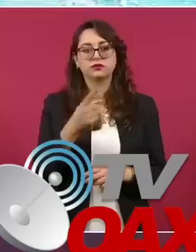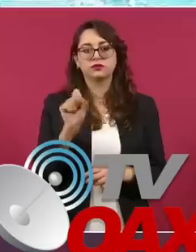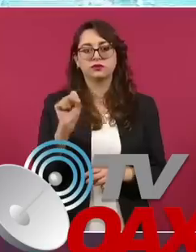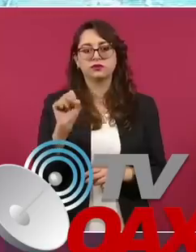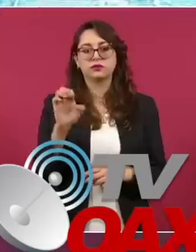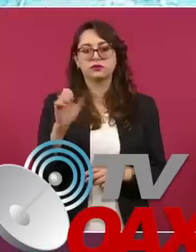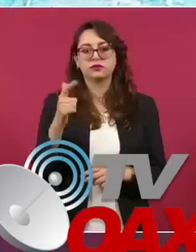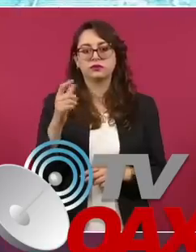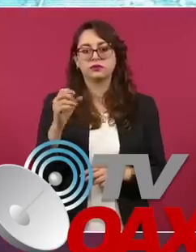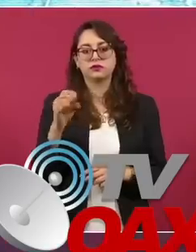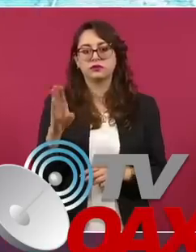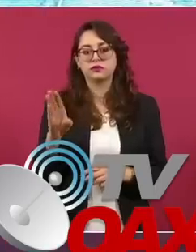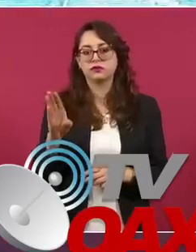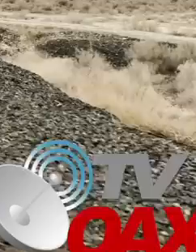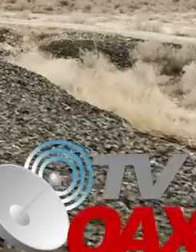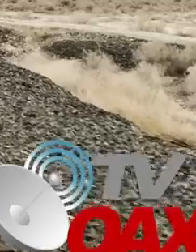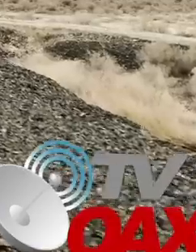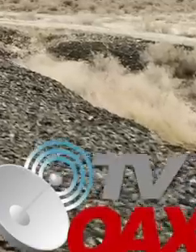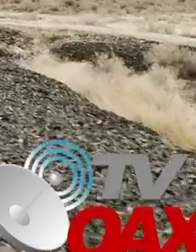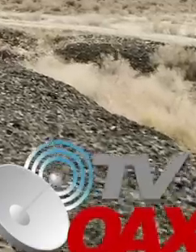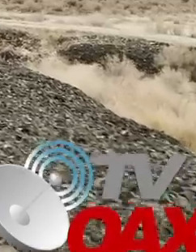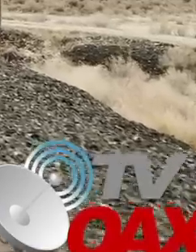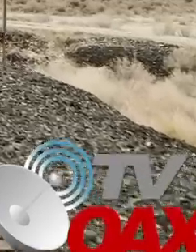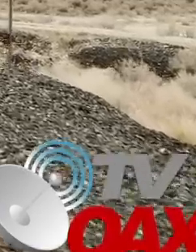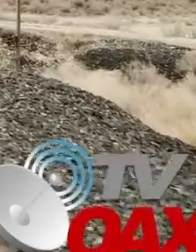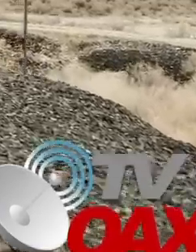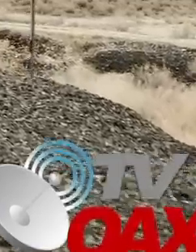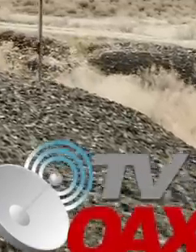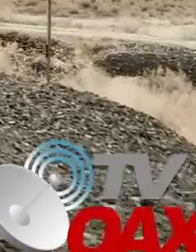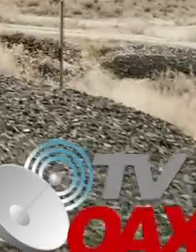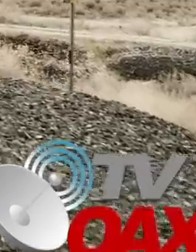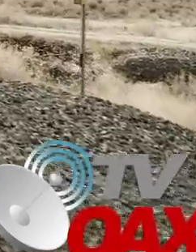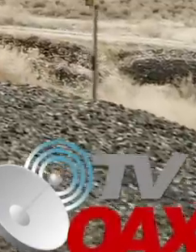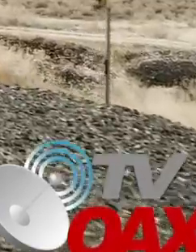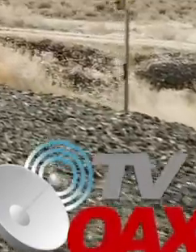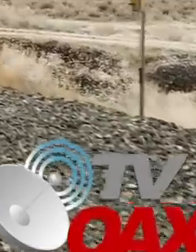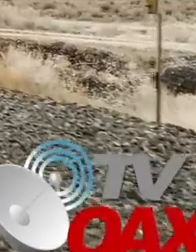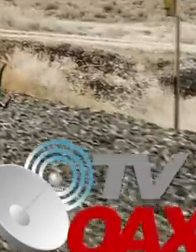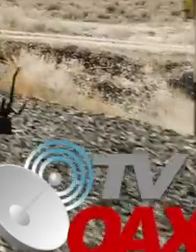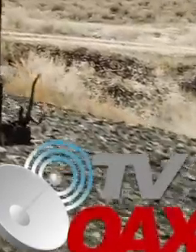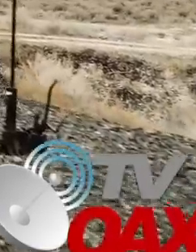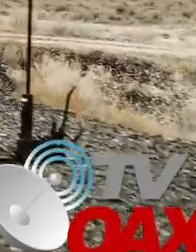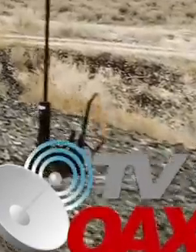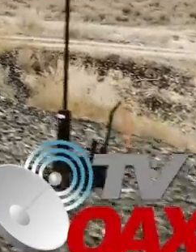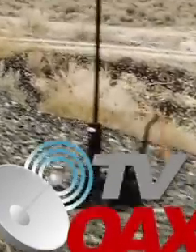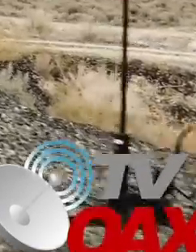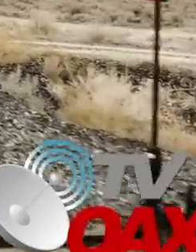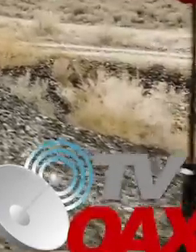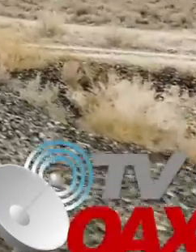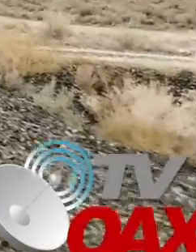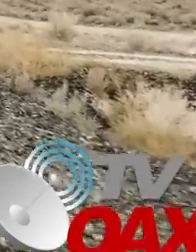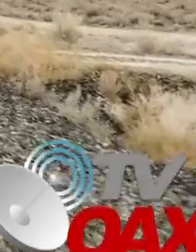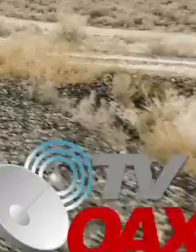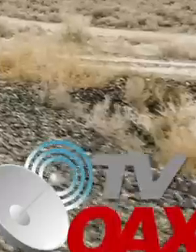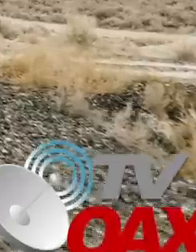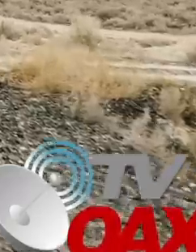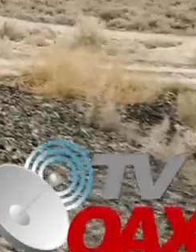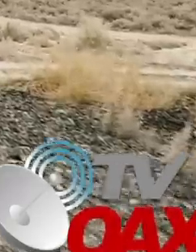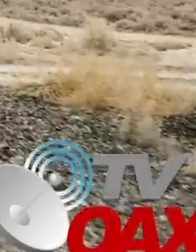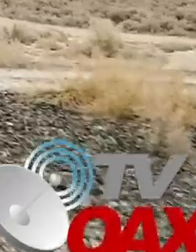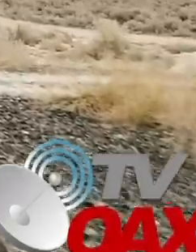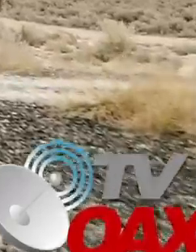de las líneas férreas de Ferrosur, ubicadas en la zona de Coatzacoalcos y Cosoleacaque,